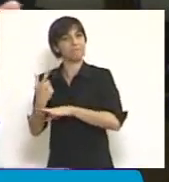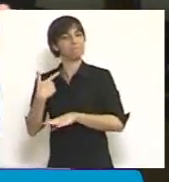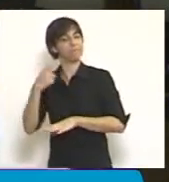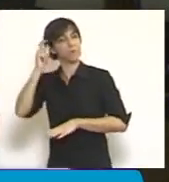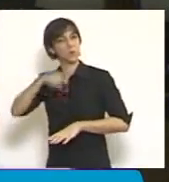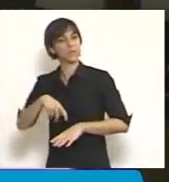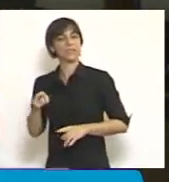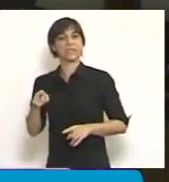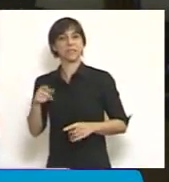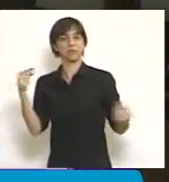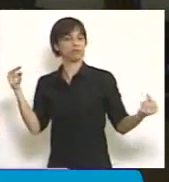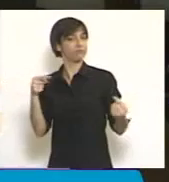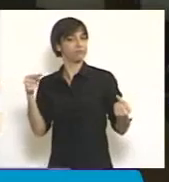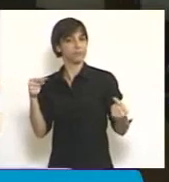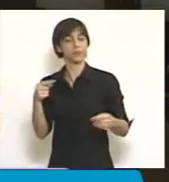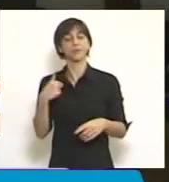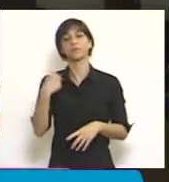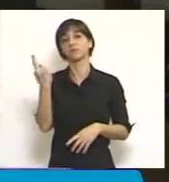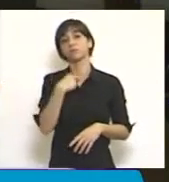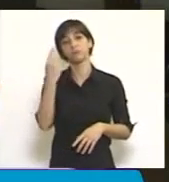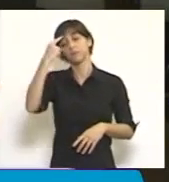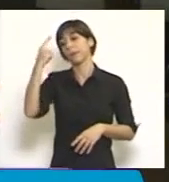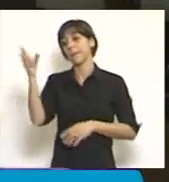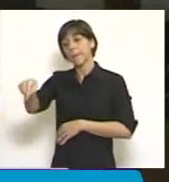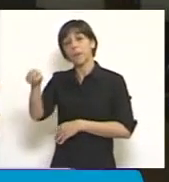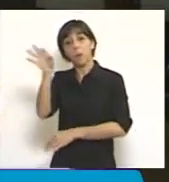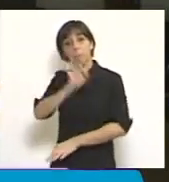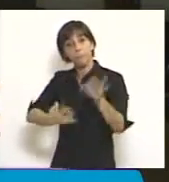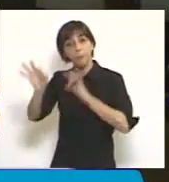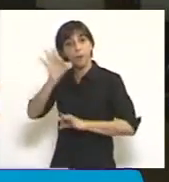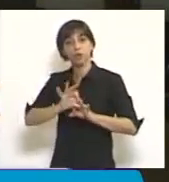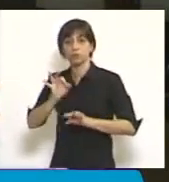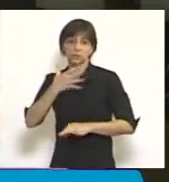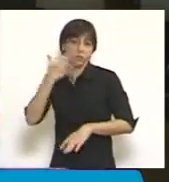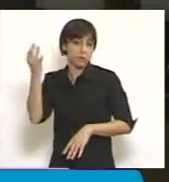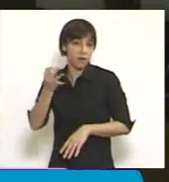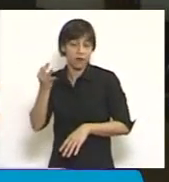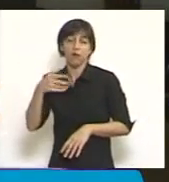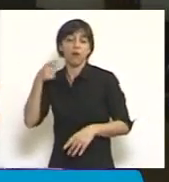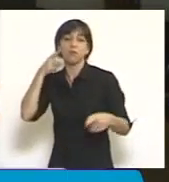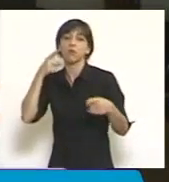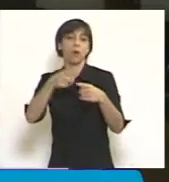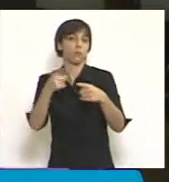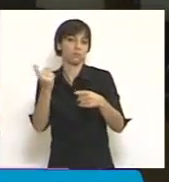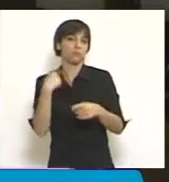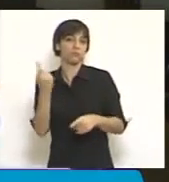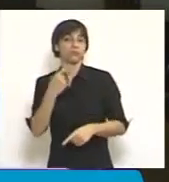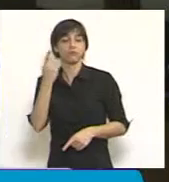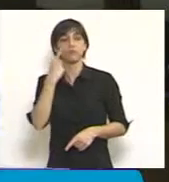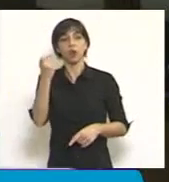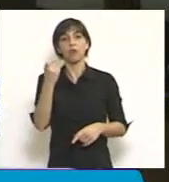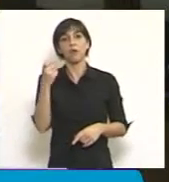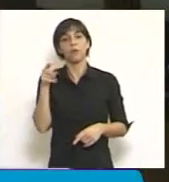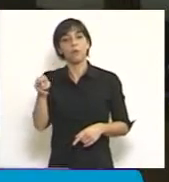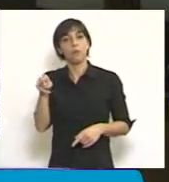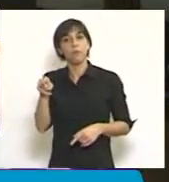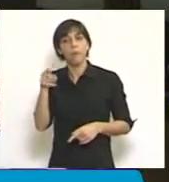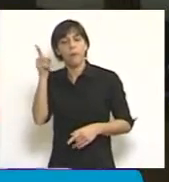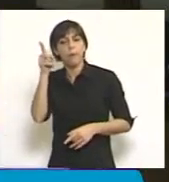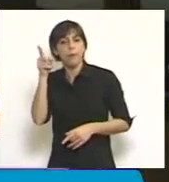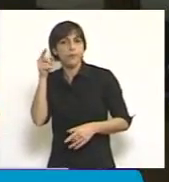siendo jueces y además designados mediante un procedimiento que no respeta la Constitución Nacional.